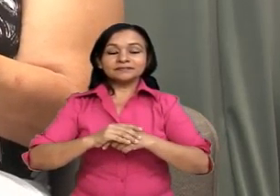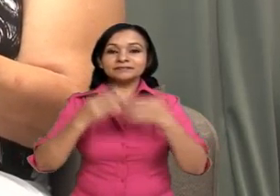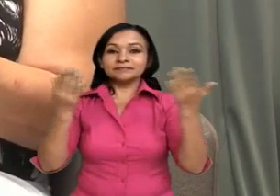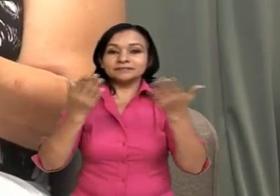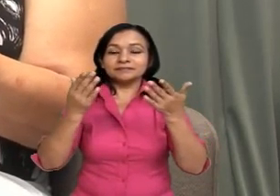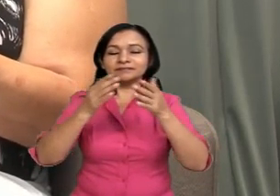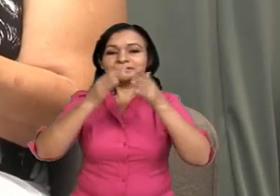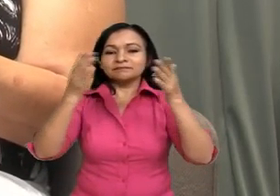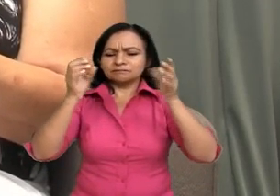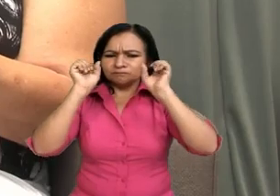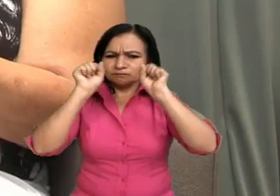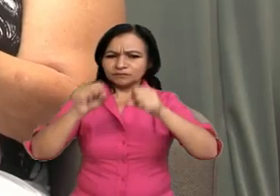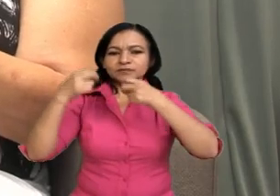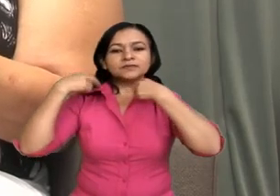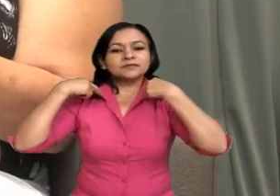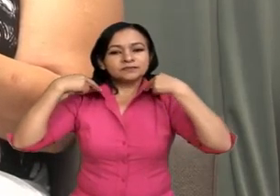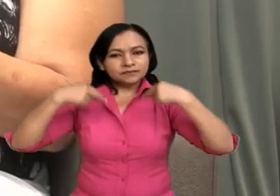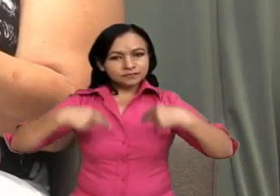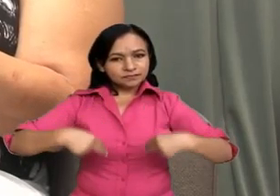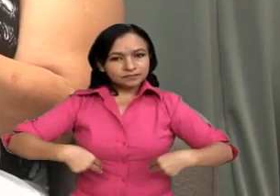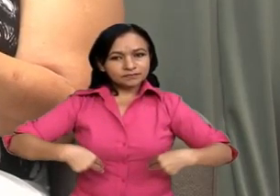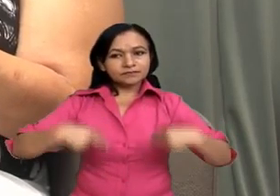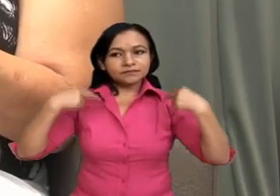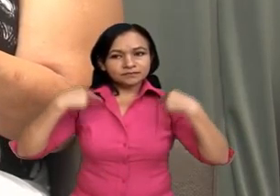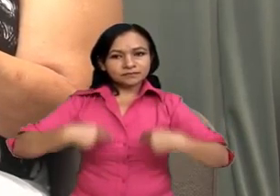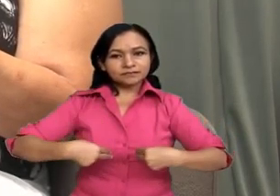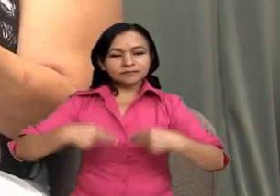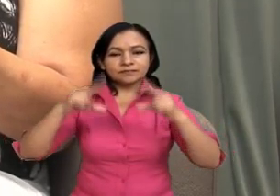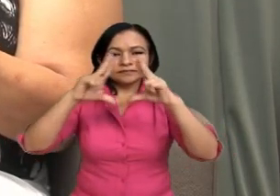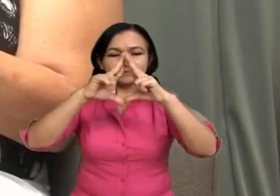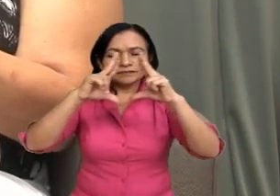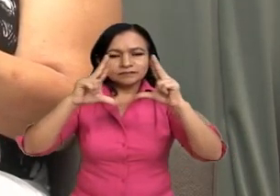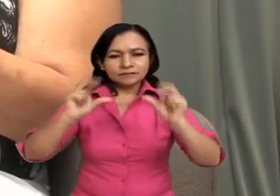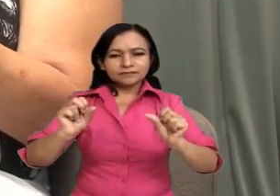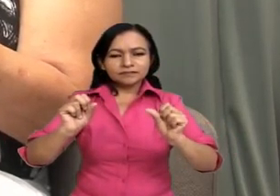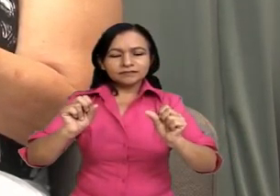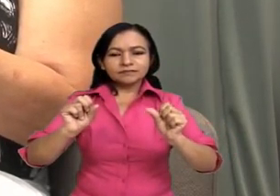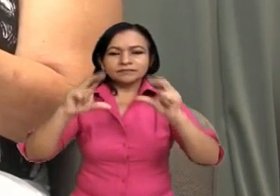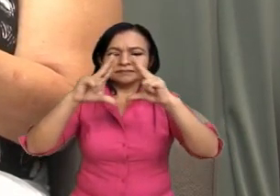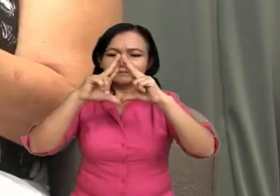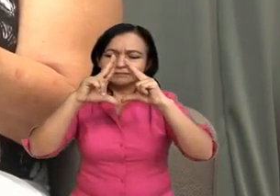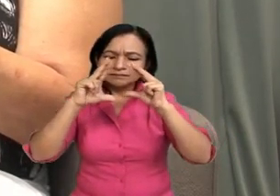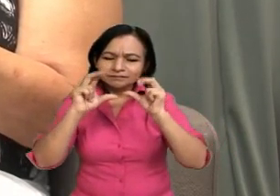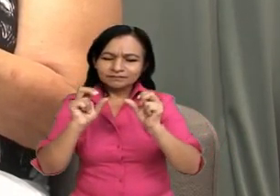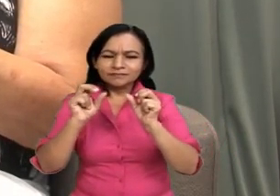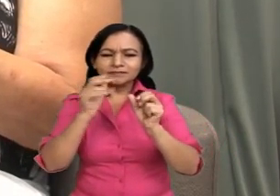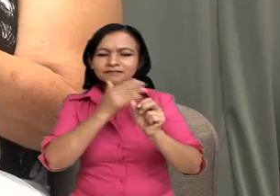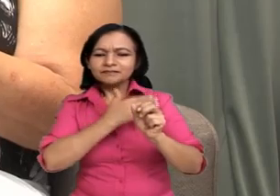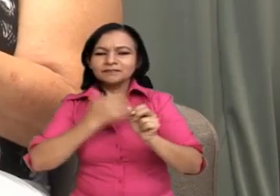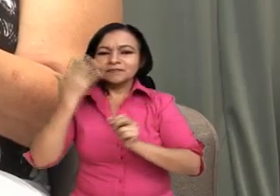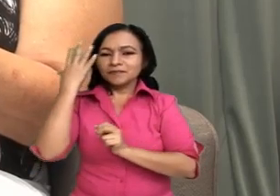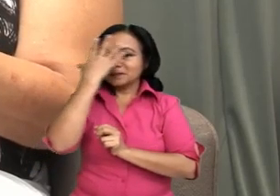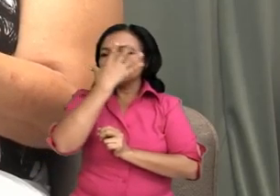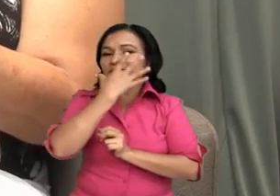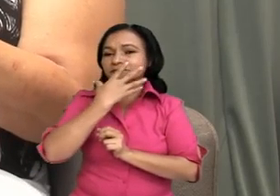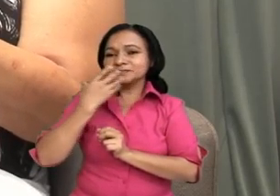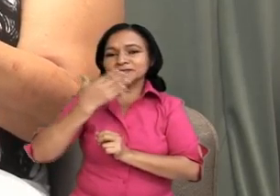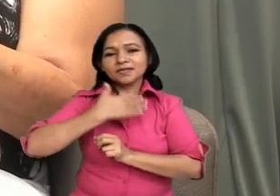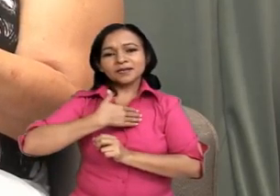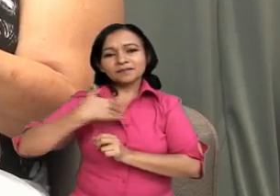el gran capital humano para que esta Nicaragua, nicaragüita, cada día sea más bella y